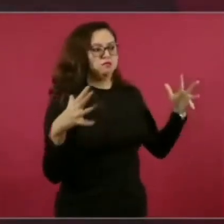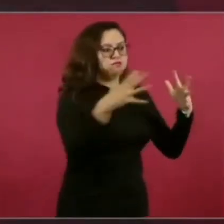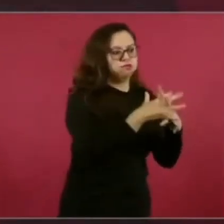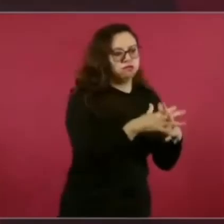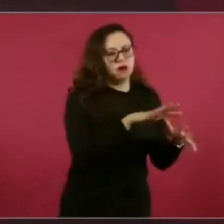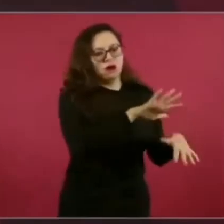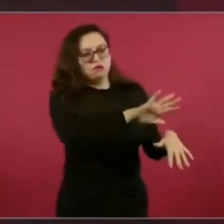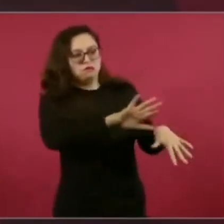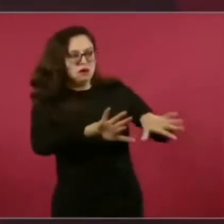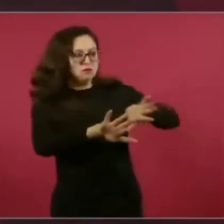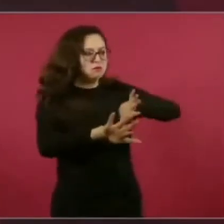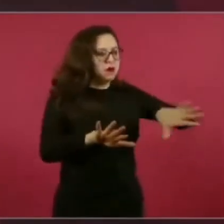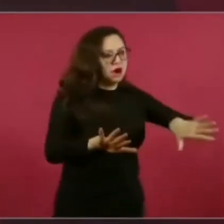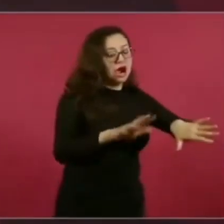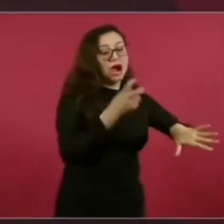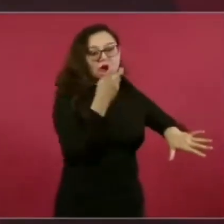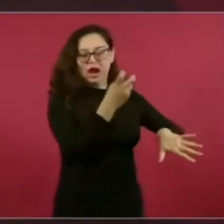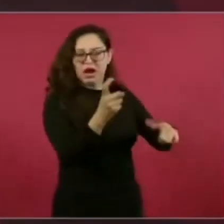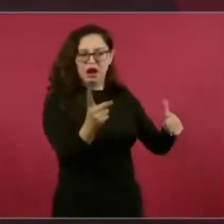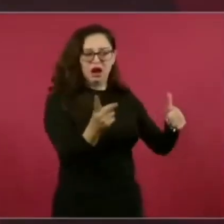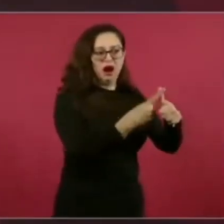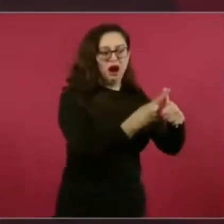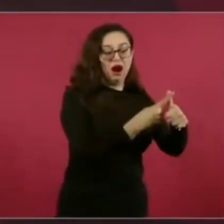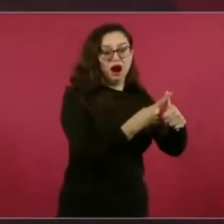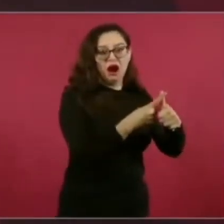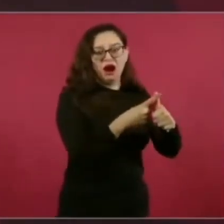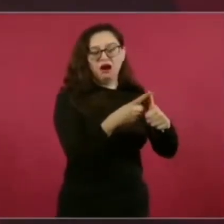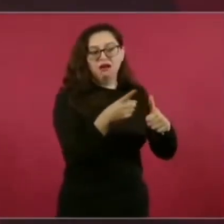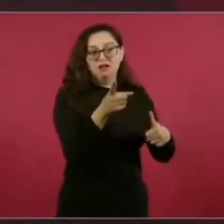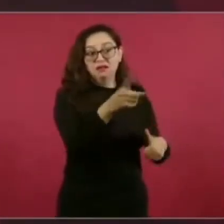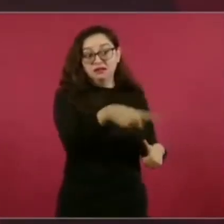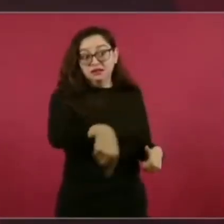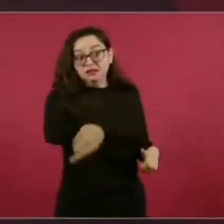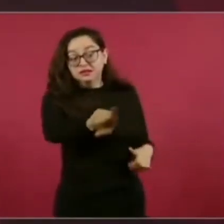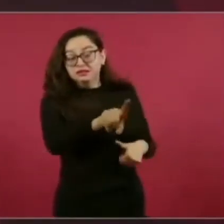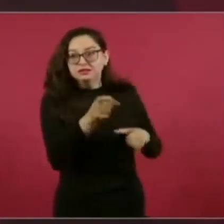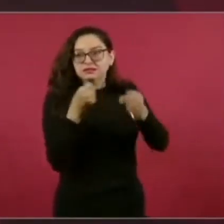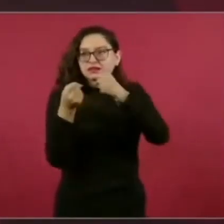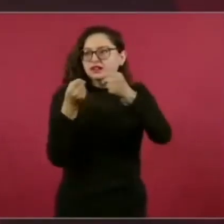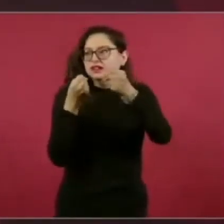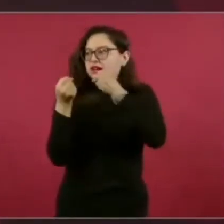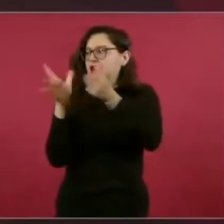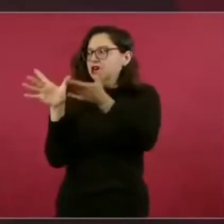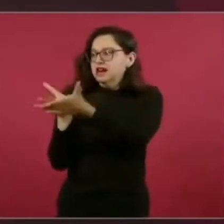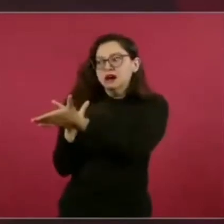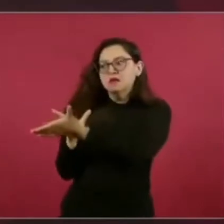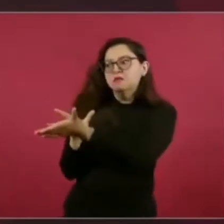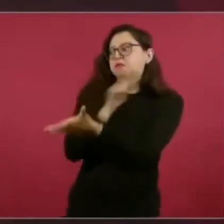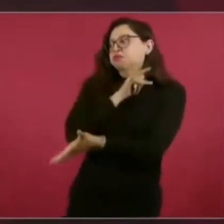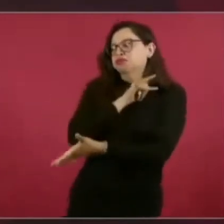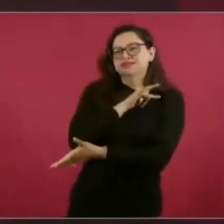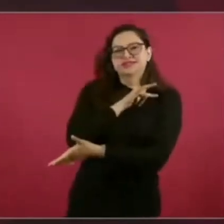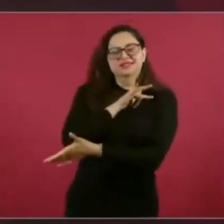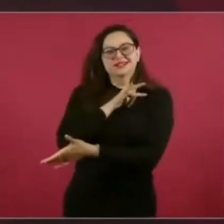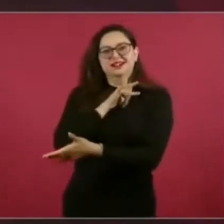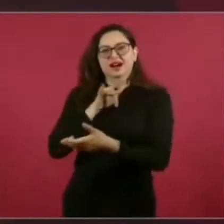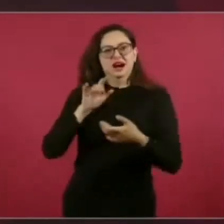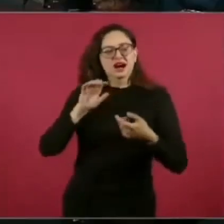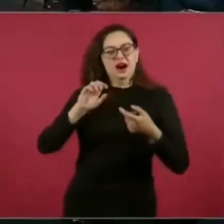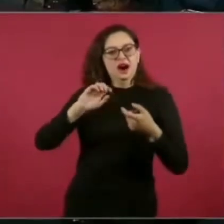Y de inmediato la interpretación en el Reforma, en Tu Medio, en